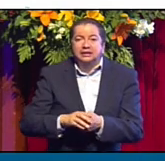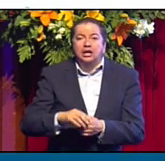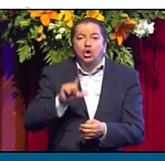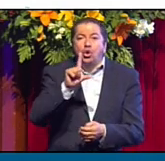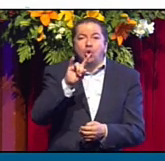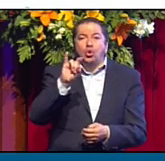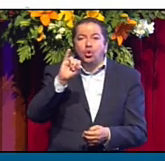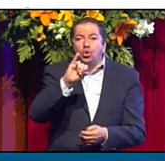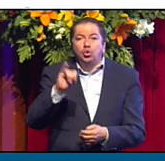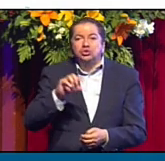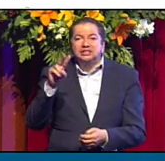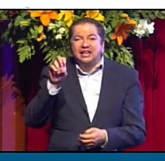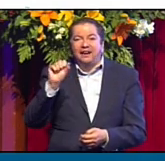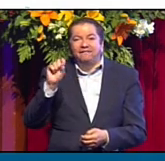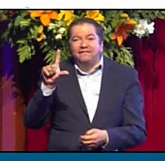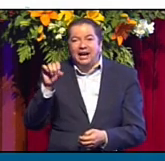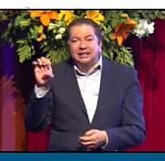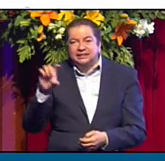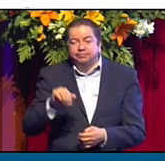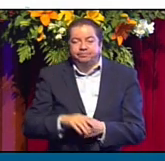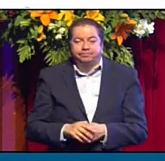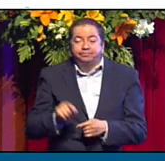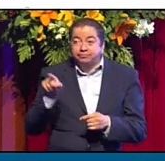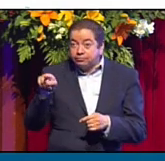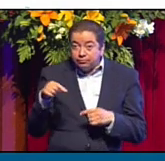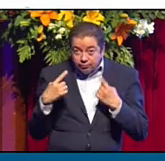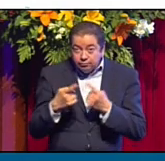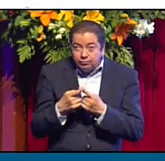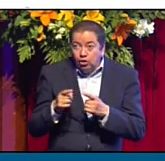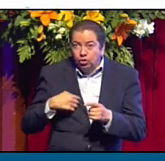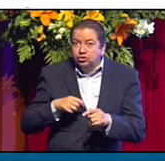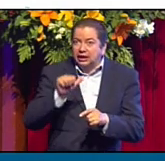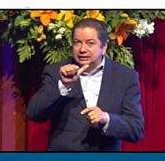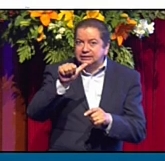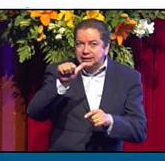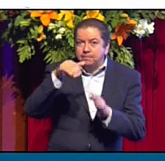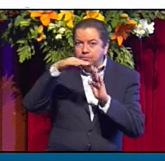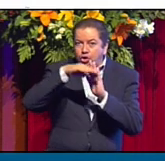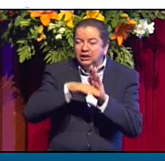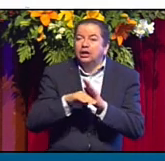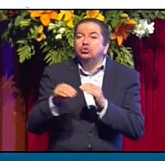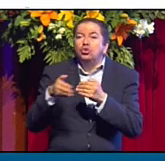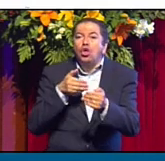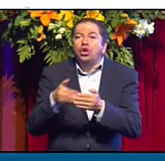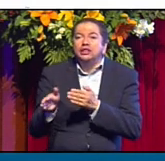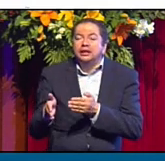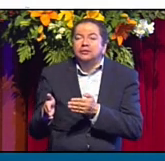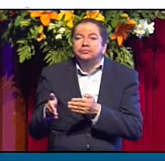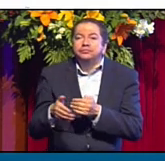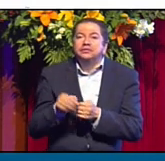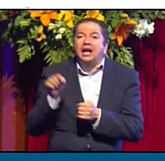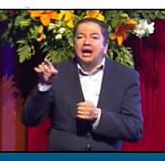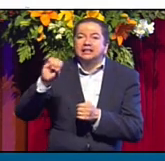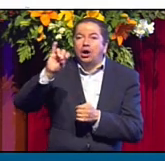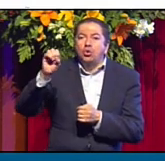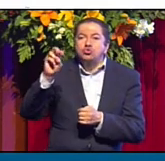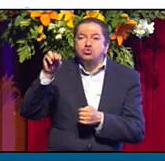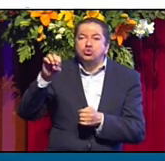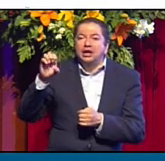último. Teníamos 6 colegios que lo teníamos en proyecto, presentamos 6 proyectos, ¿dónde? A la